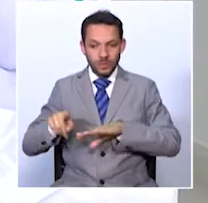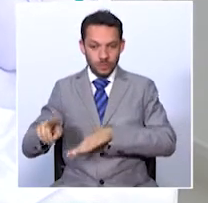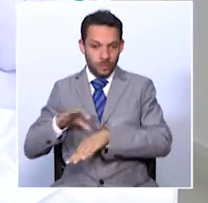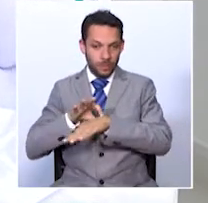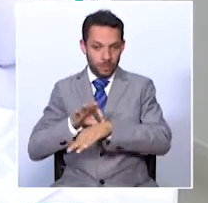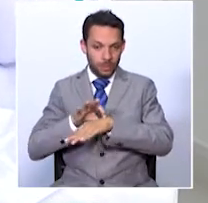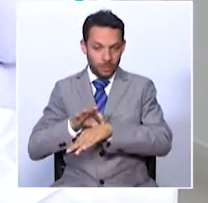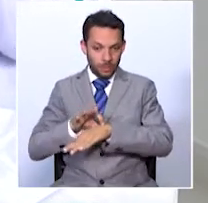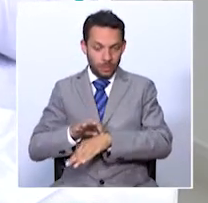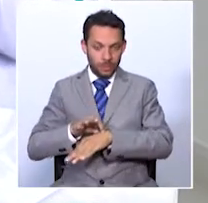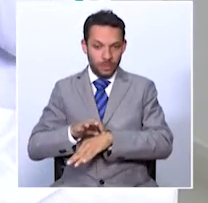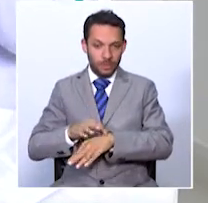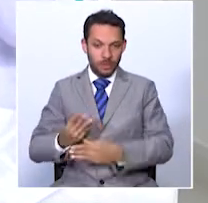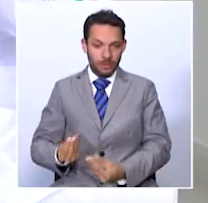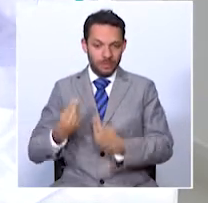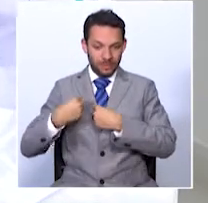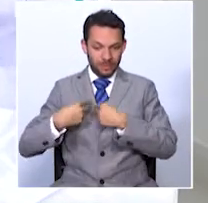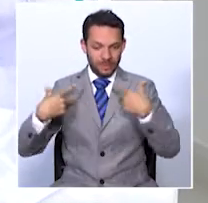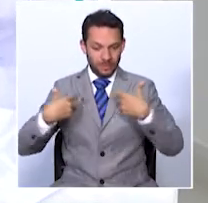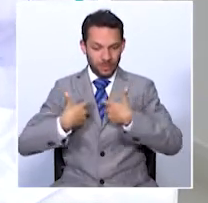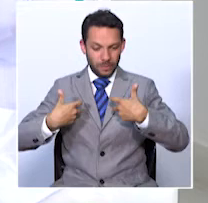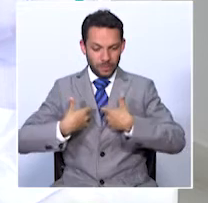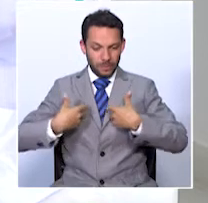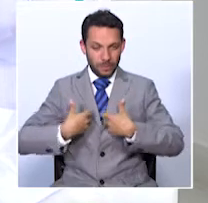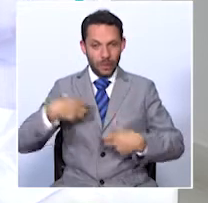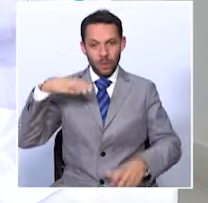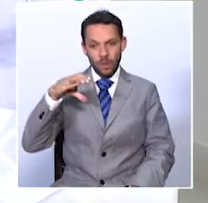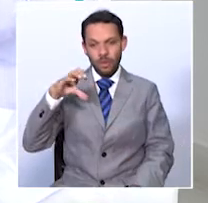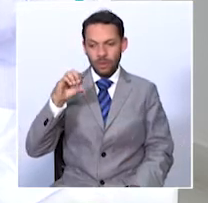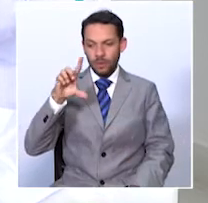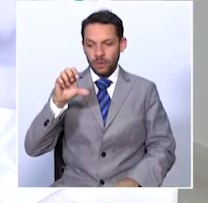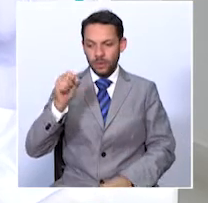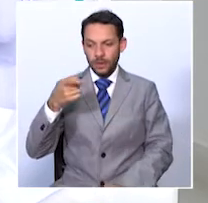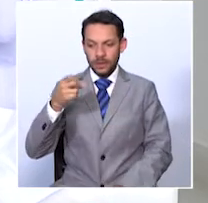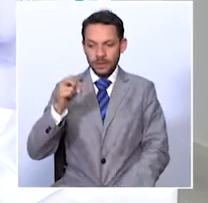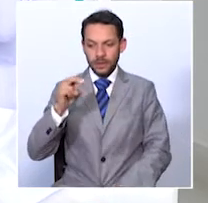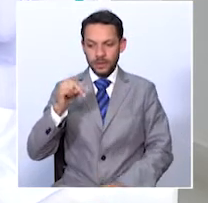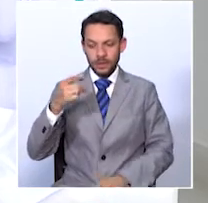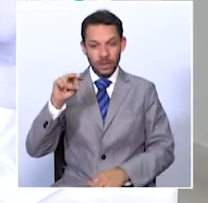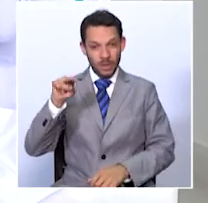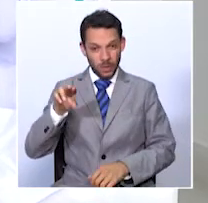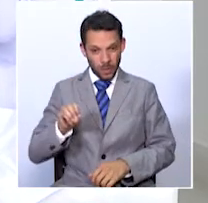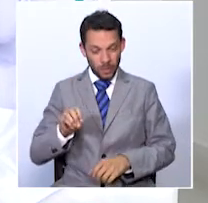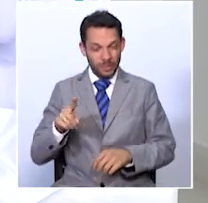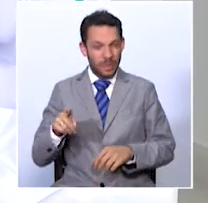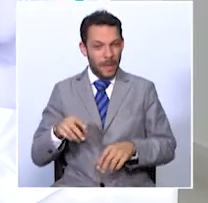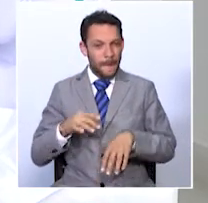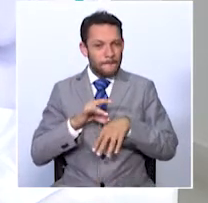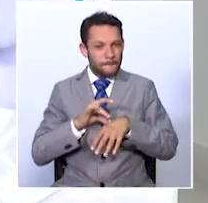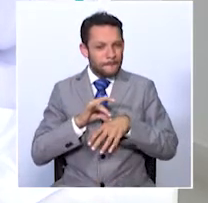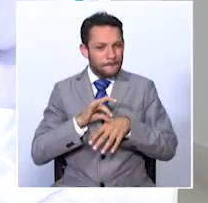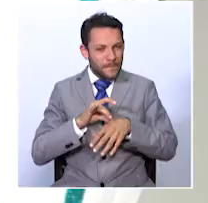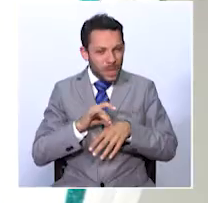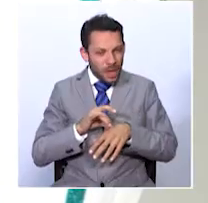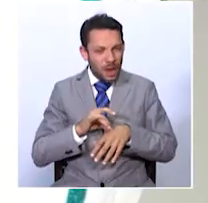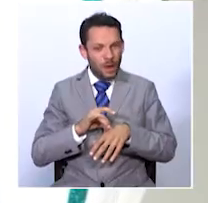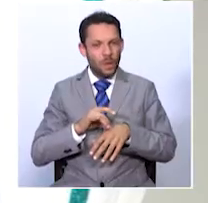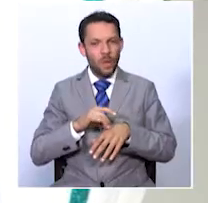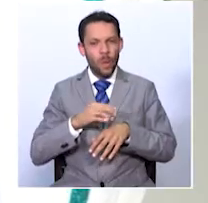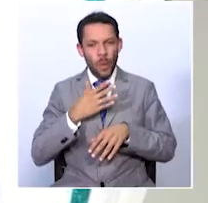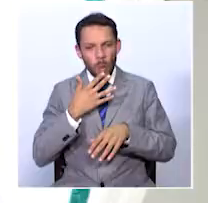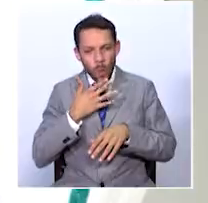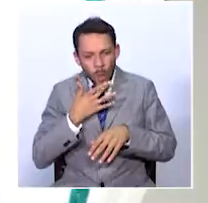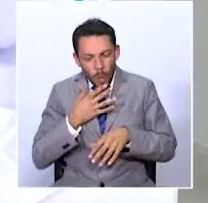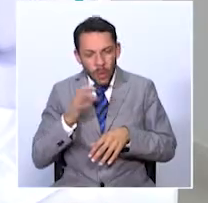del colágeno? Se habla mucho del colágeno, realmente tiene que ver con ese proceso de que se pierda el tono de la piel, que el proceso de